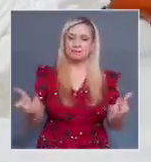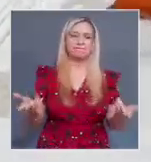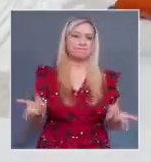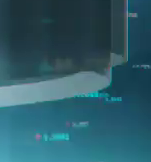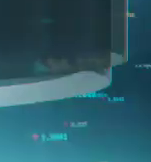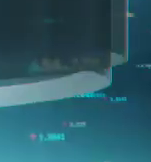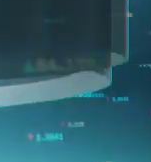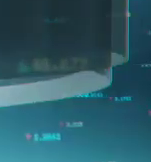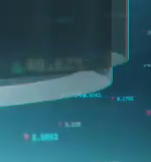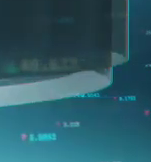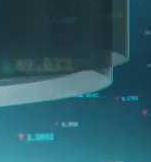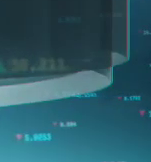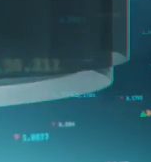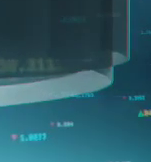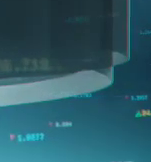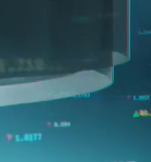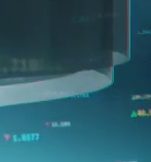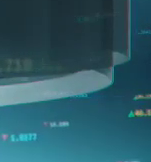González.